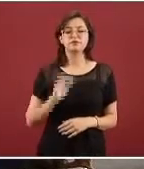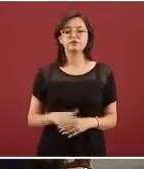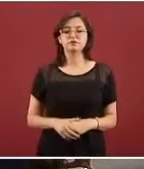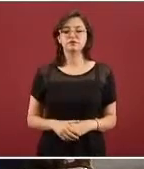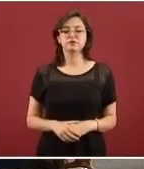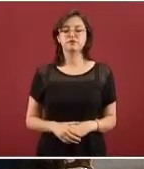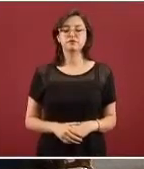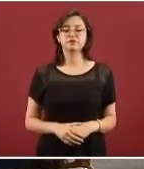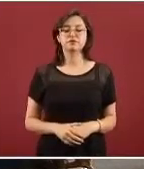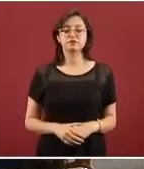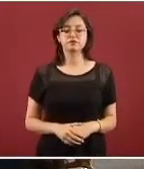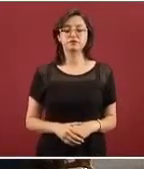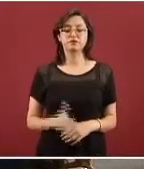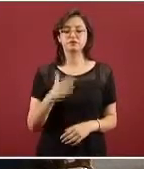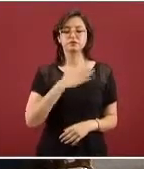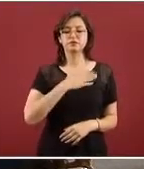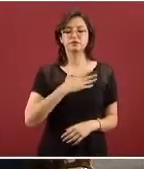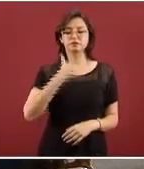Muy buenas noches.